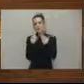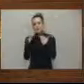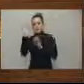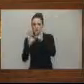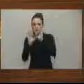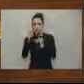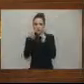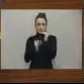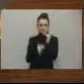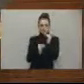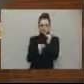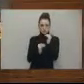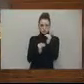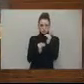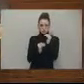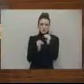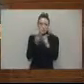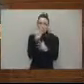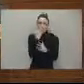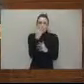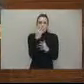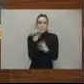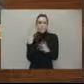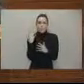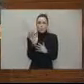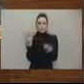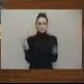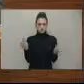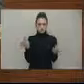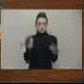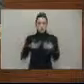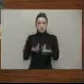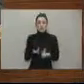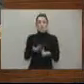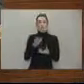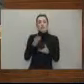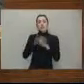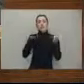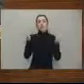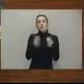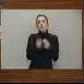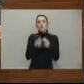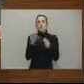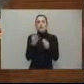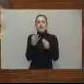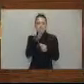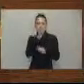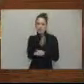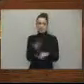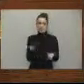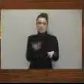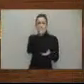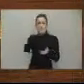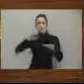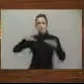15,6% menos en apenas 4 años. Y la conclusión, por lo tanto, es directa. Todas estas